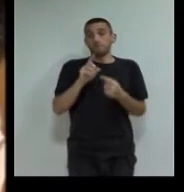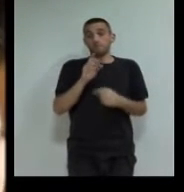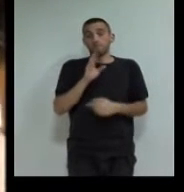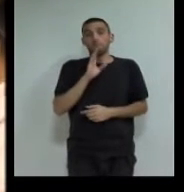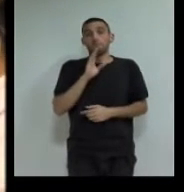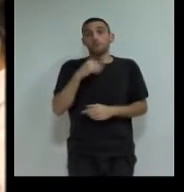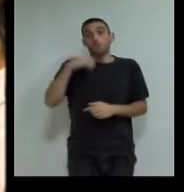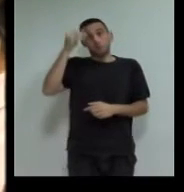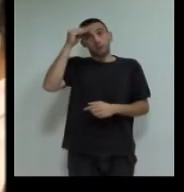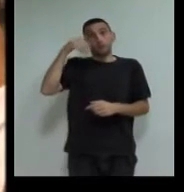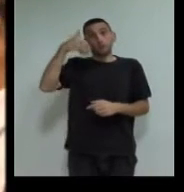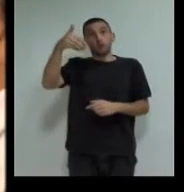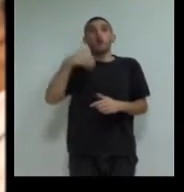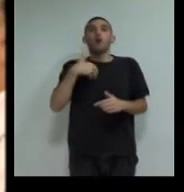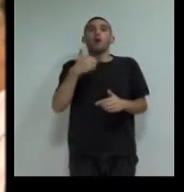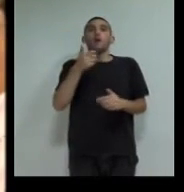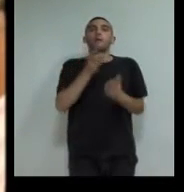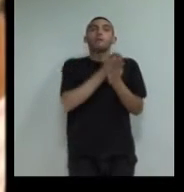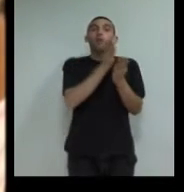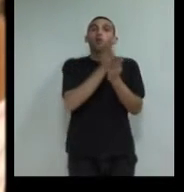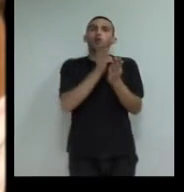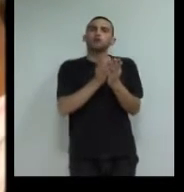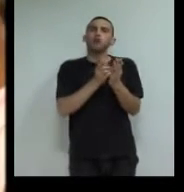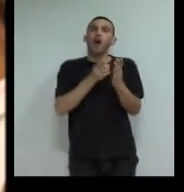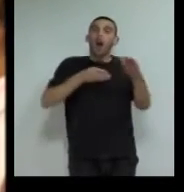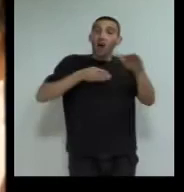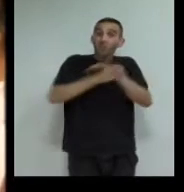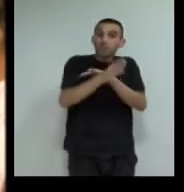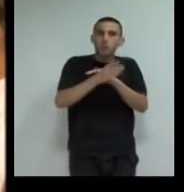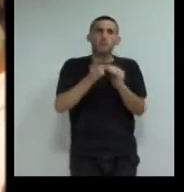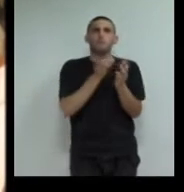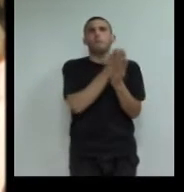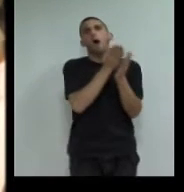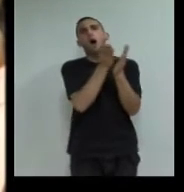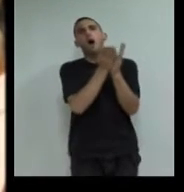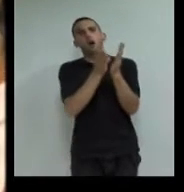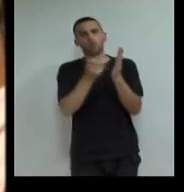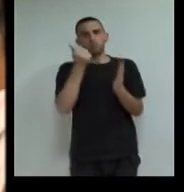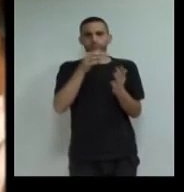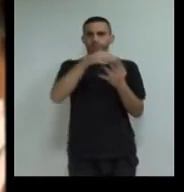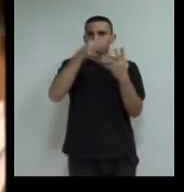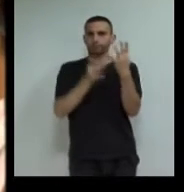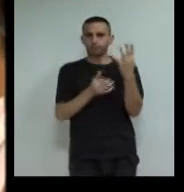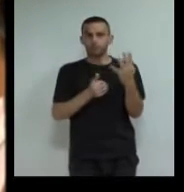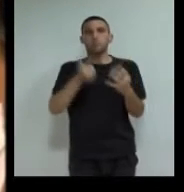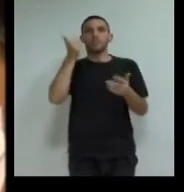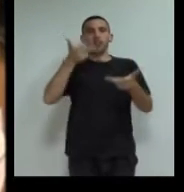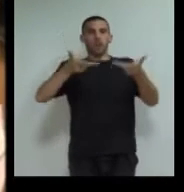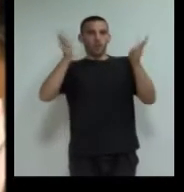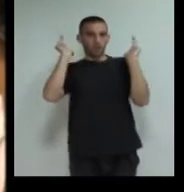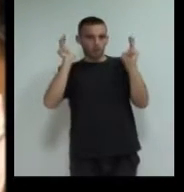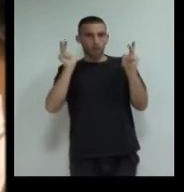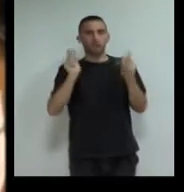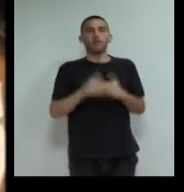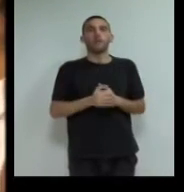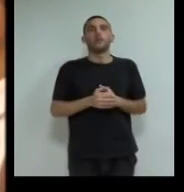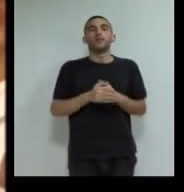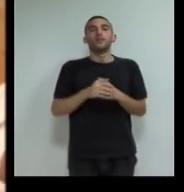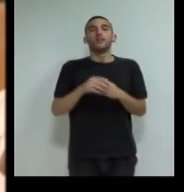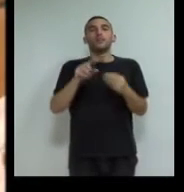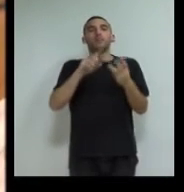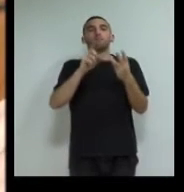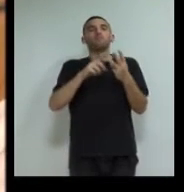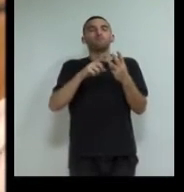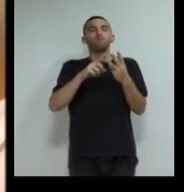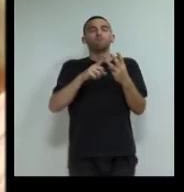más medios accesibles. Segundo, habrá mucha más libertad. Tercero, habrá mucho